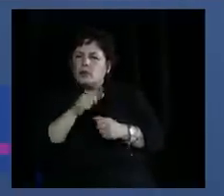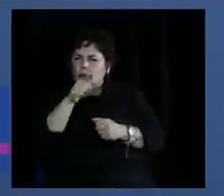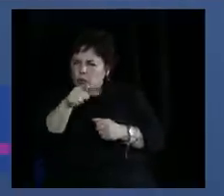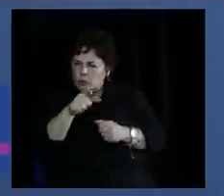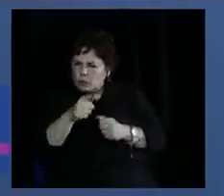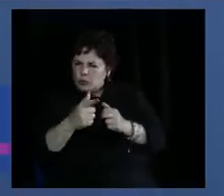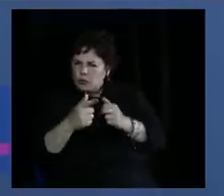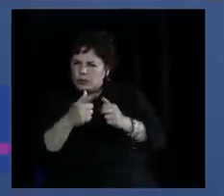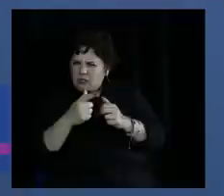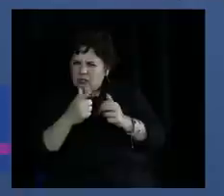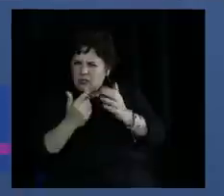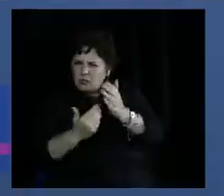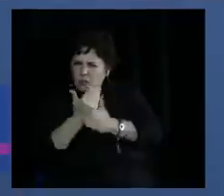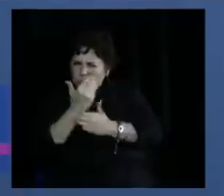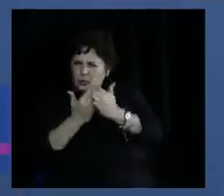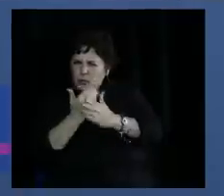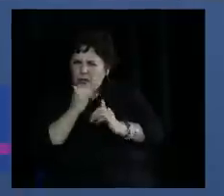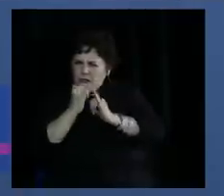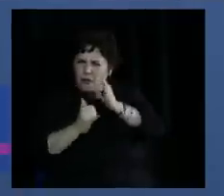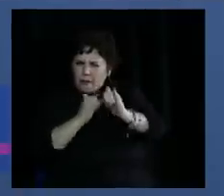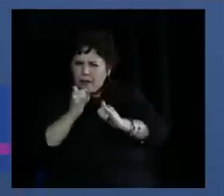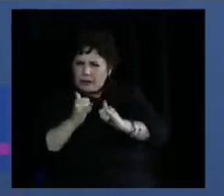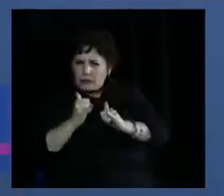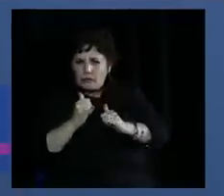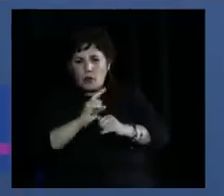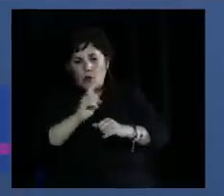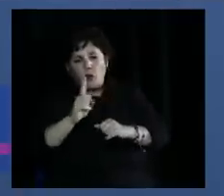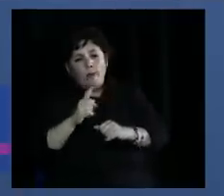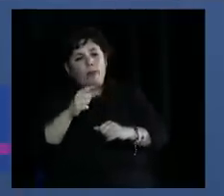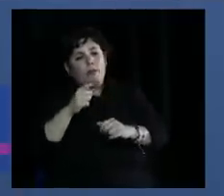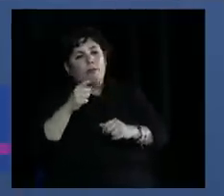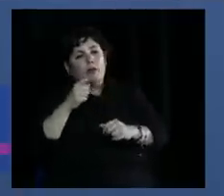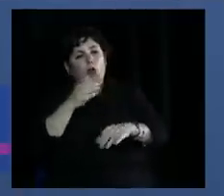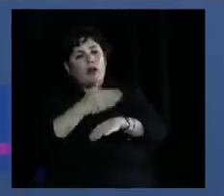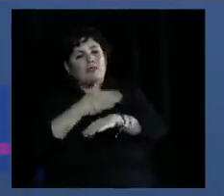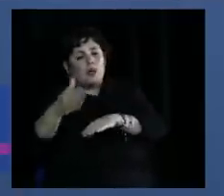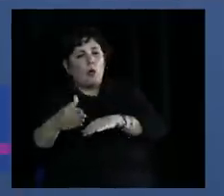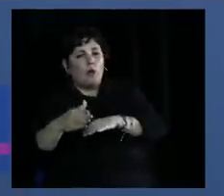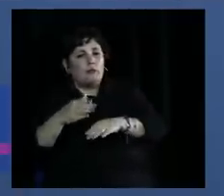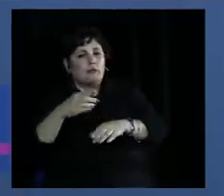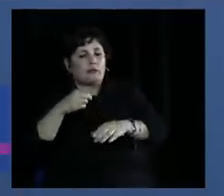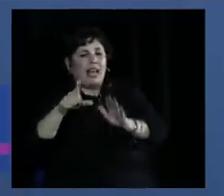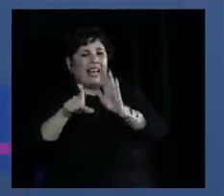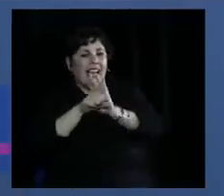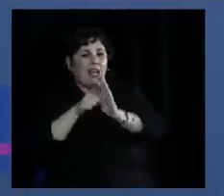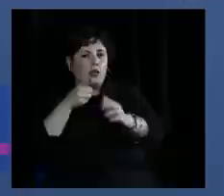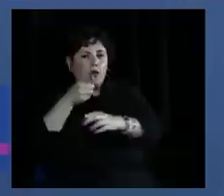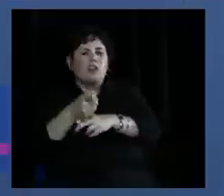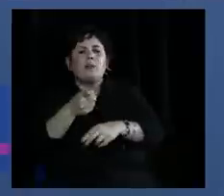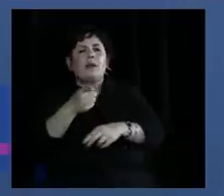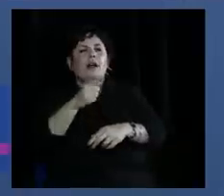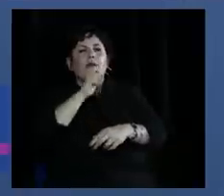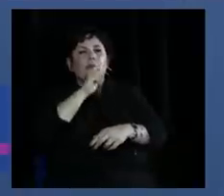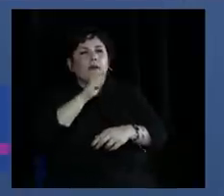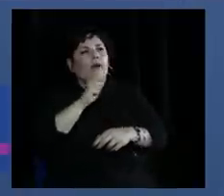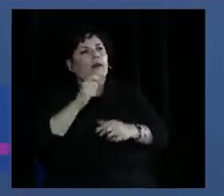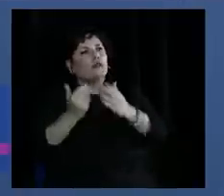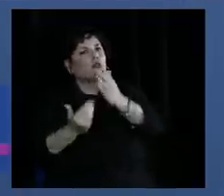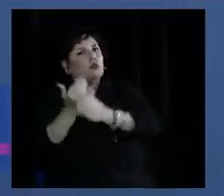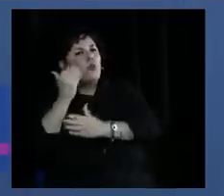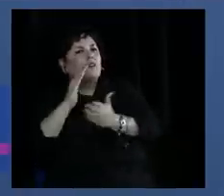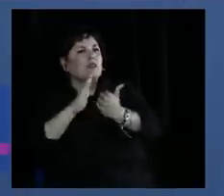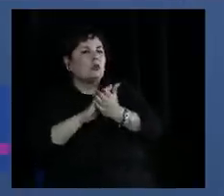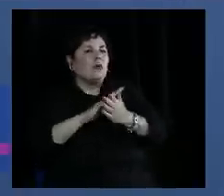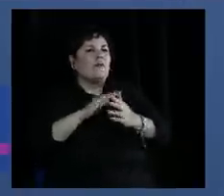las cosas que estaba publicando porque eso iba a tener consecuencias judiciales para él. El periodista estaba publicando información sobre la jefatura de policía